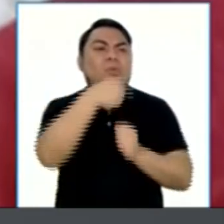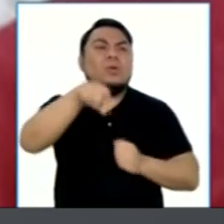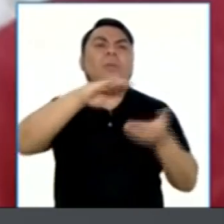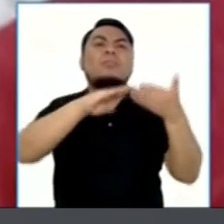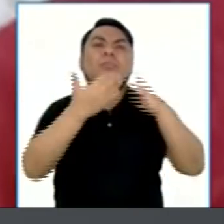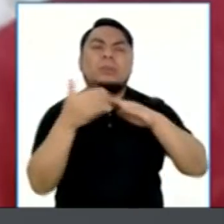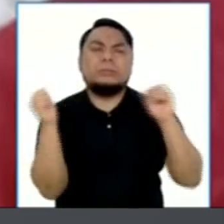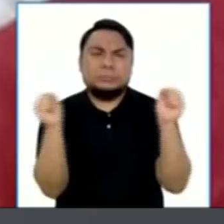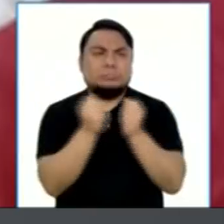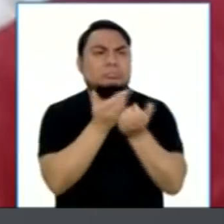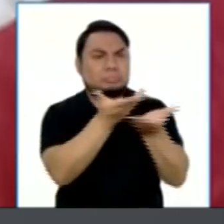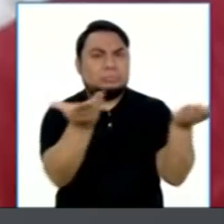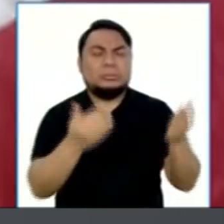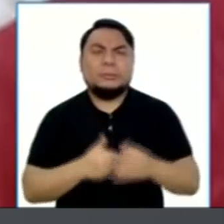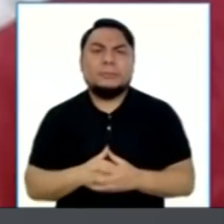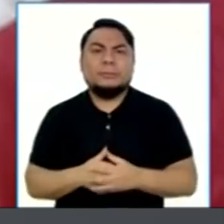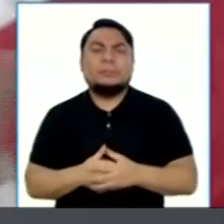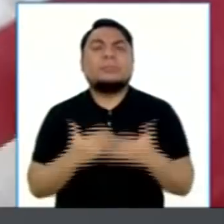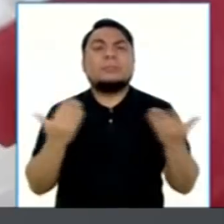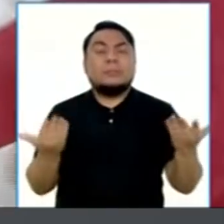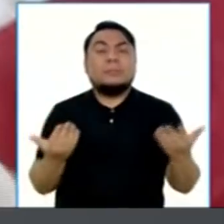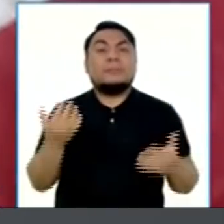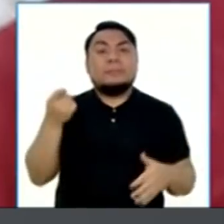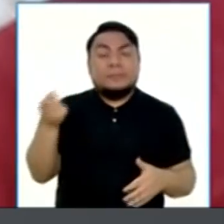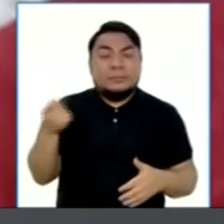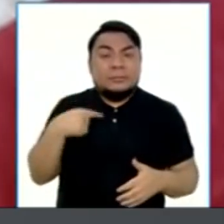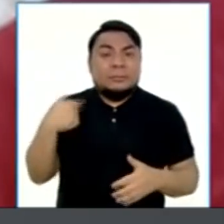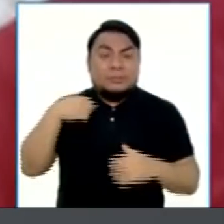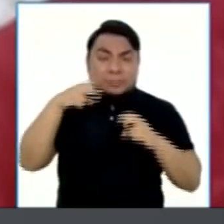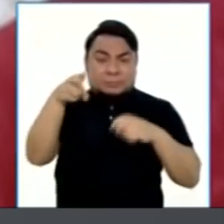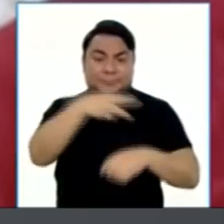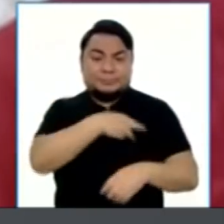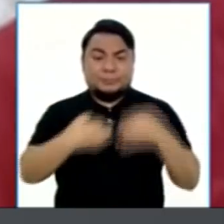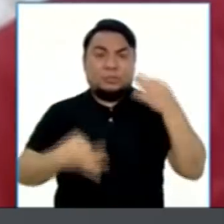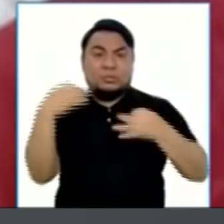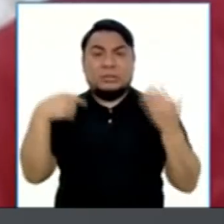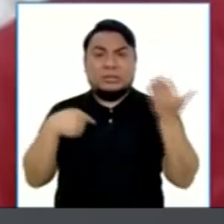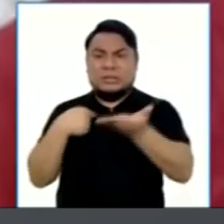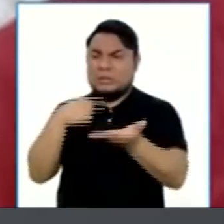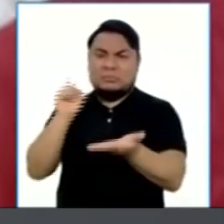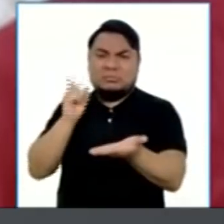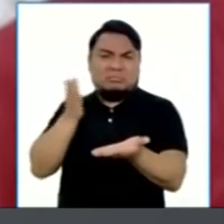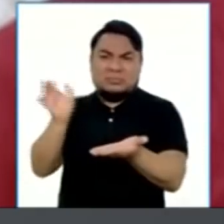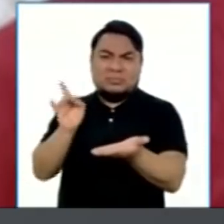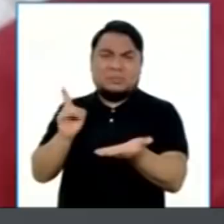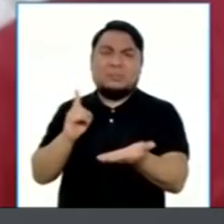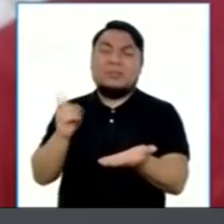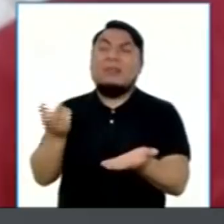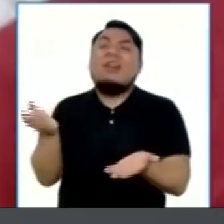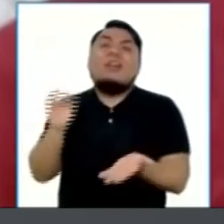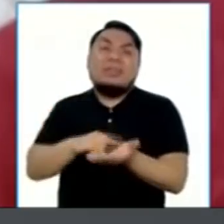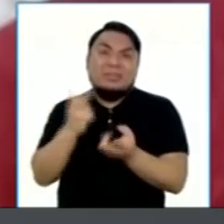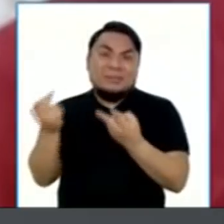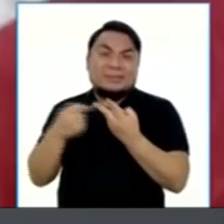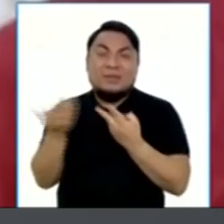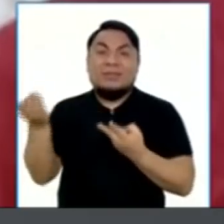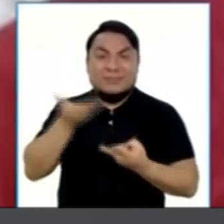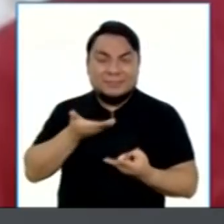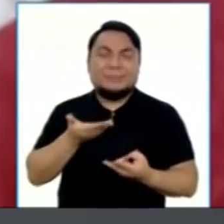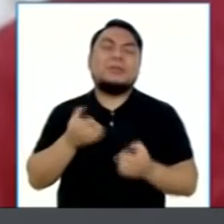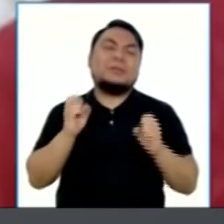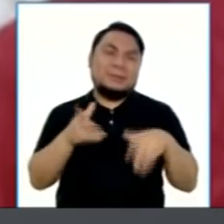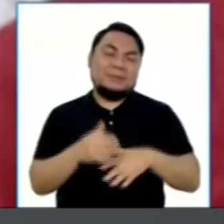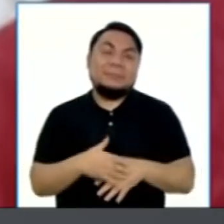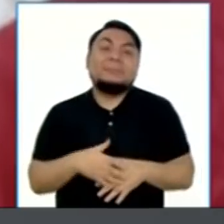población. Entonces, a pesar del análisis que ha hecho el Ministerio de Justicia, vamos, y le digo al